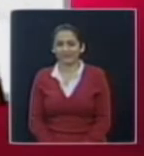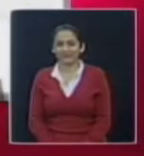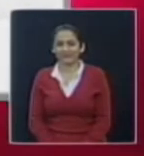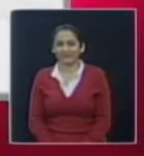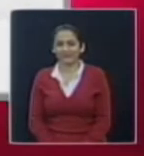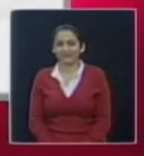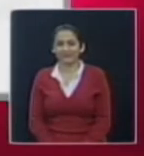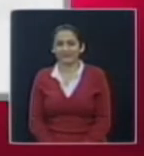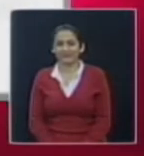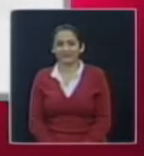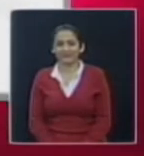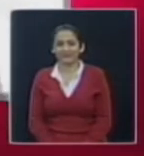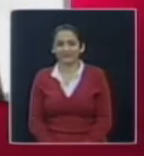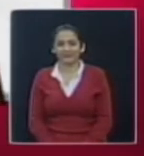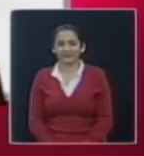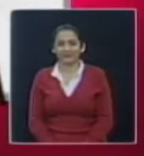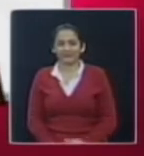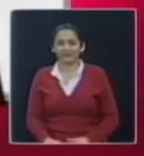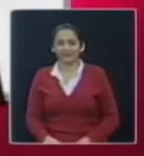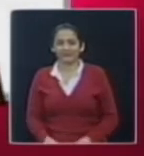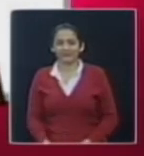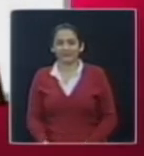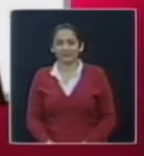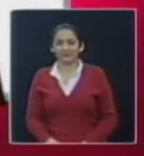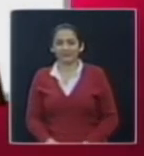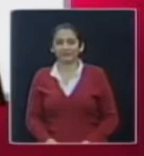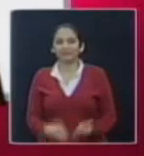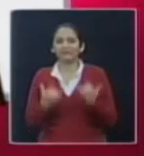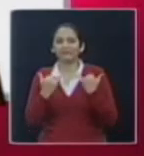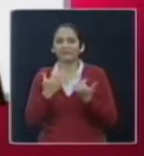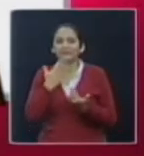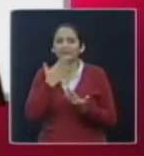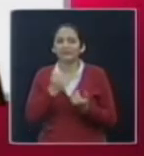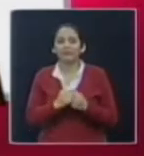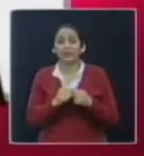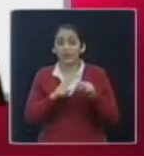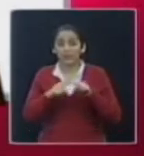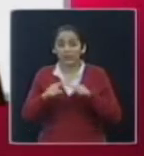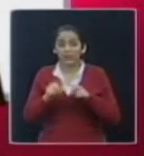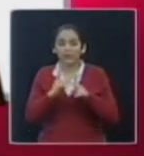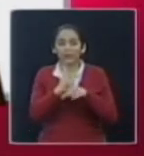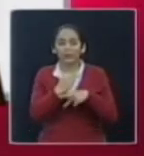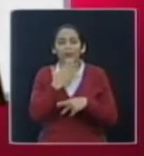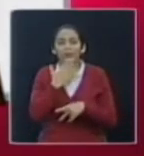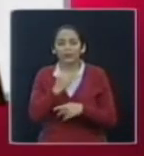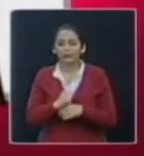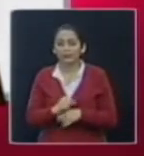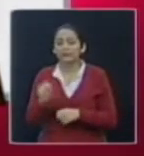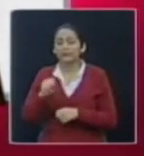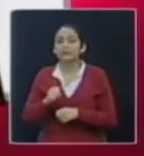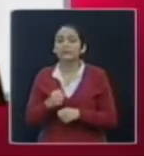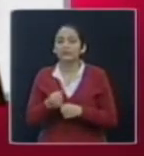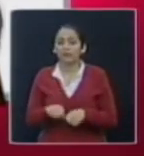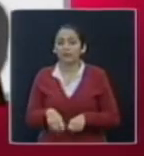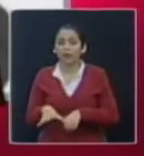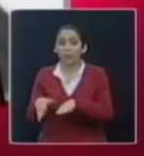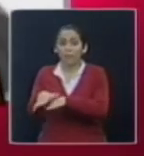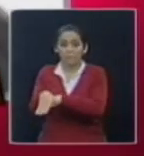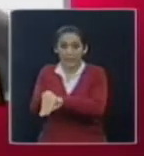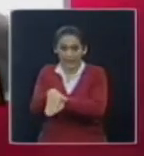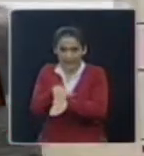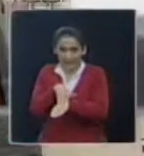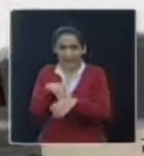José, ¿y en cuanto a los accesorios que posee la línea? Tenemos medias y mochilas para niños. Bueno,